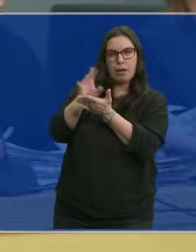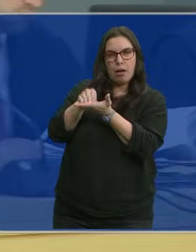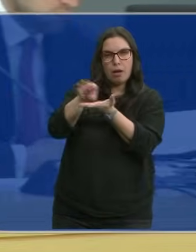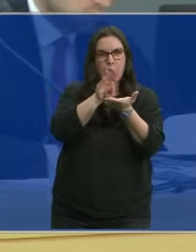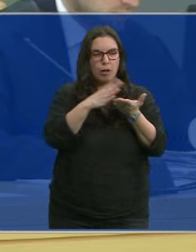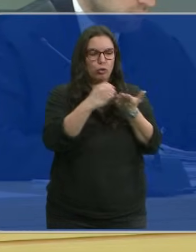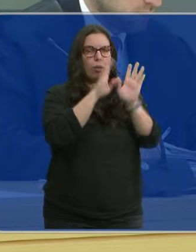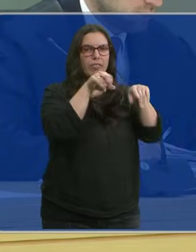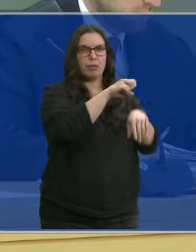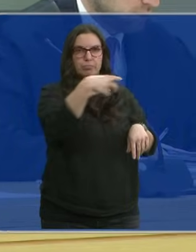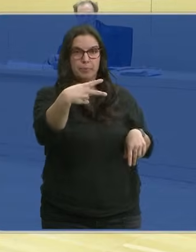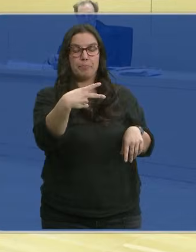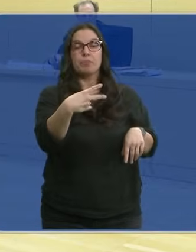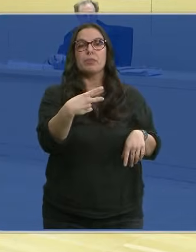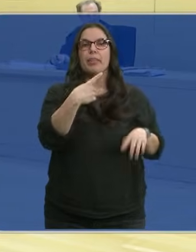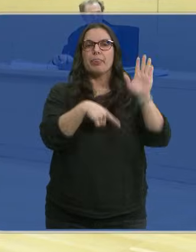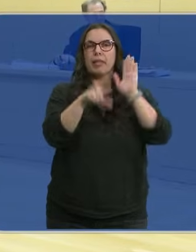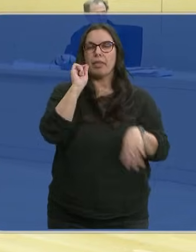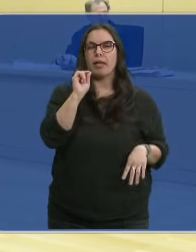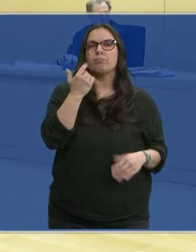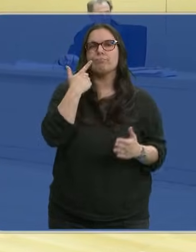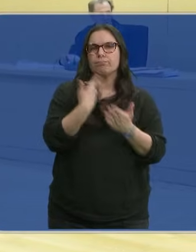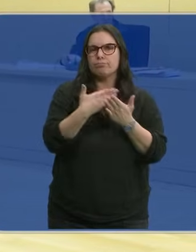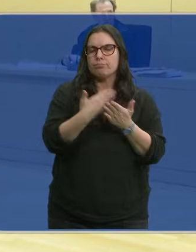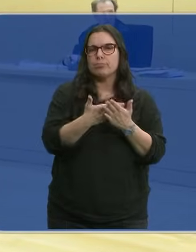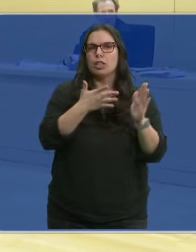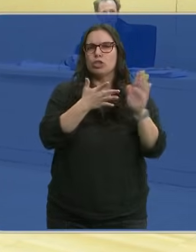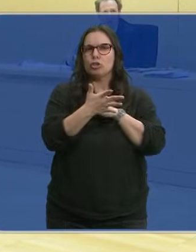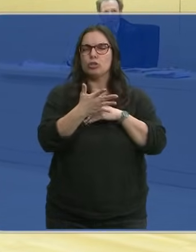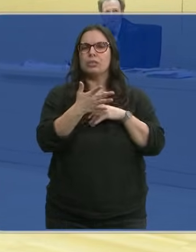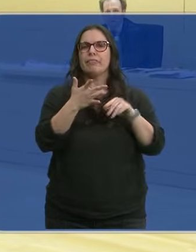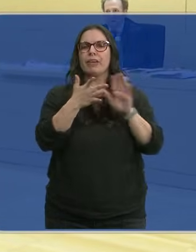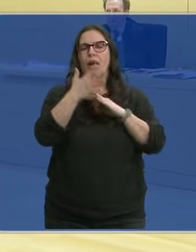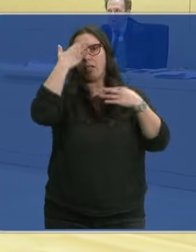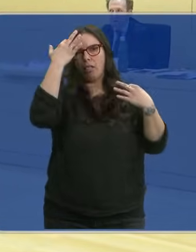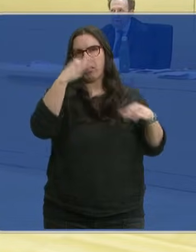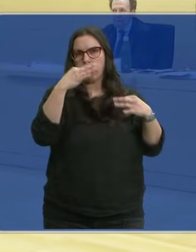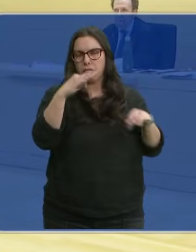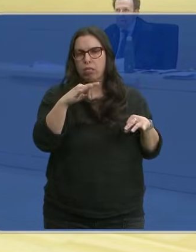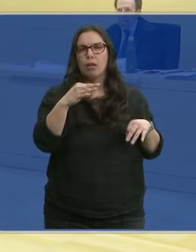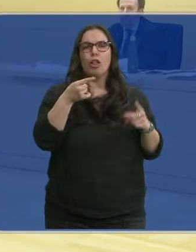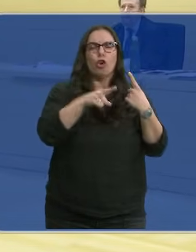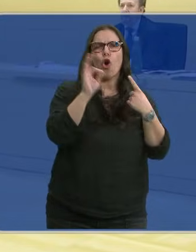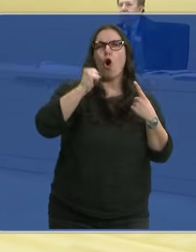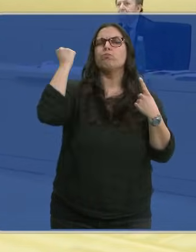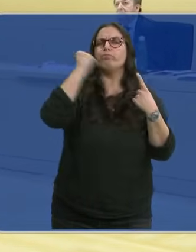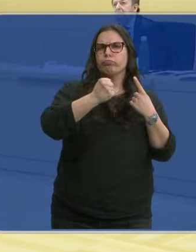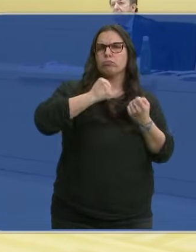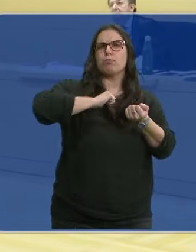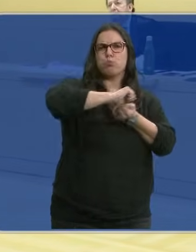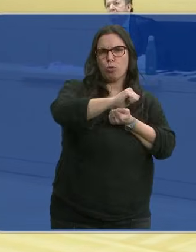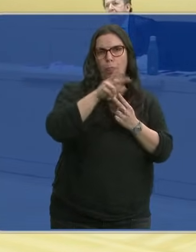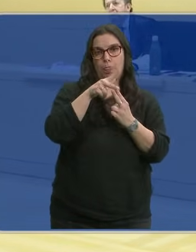vistas orales. Deberán decidir si consideran probado que estamos ante un homicidio imprudente, doloso o un asesinato y